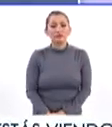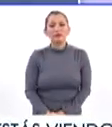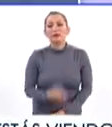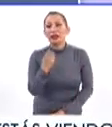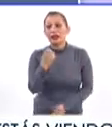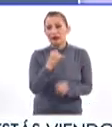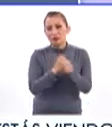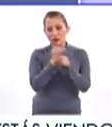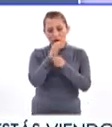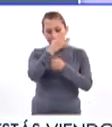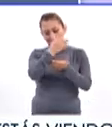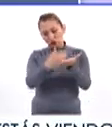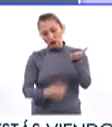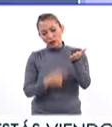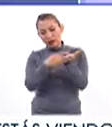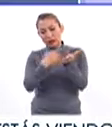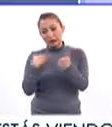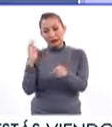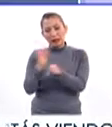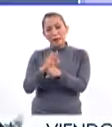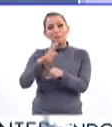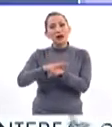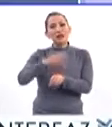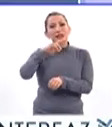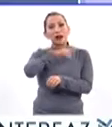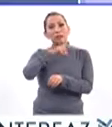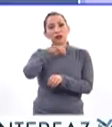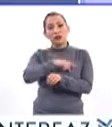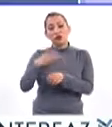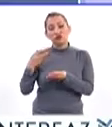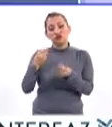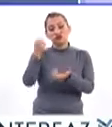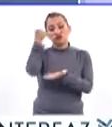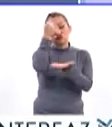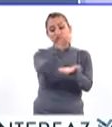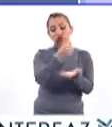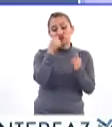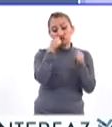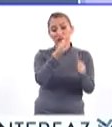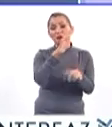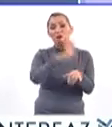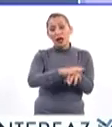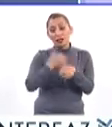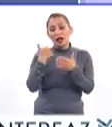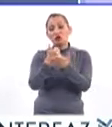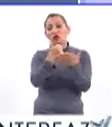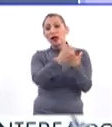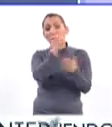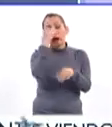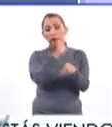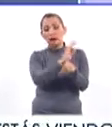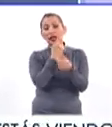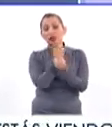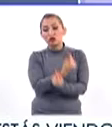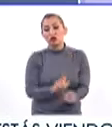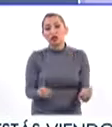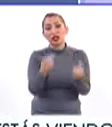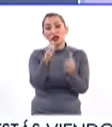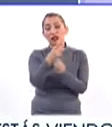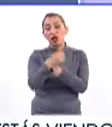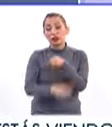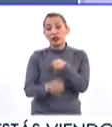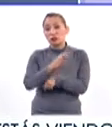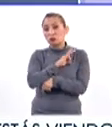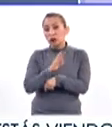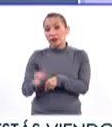Este informe aboga en favor de una acción más rápida, de inversiones específicas y de una mayor cooperación para proteger a los niños de los